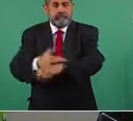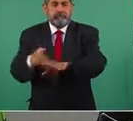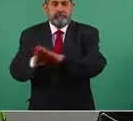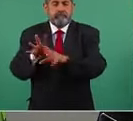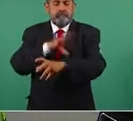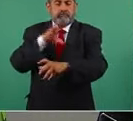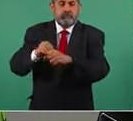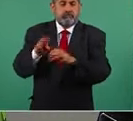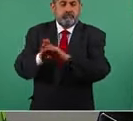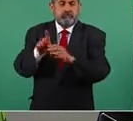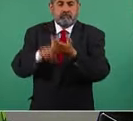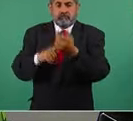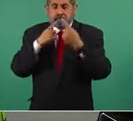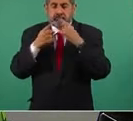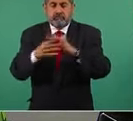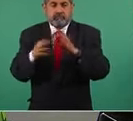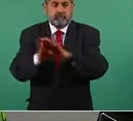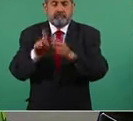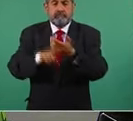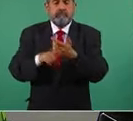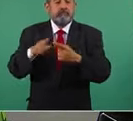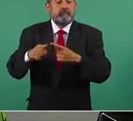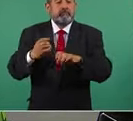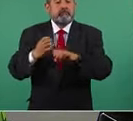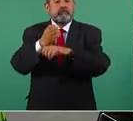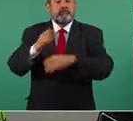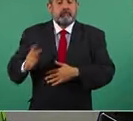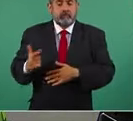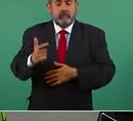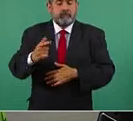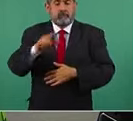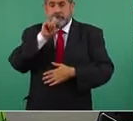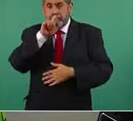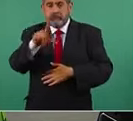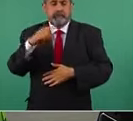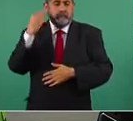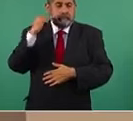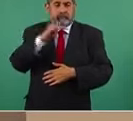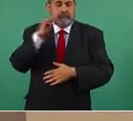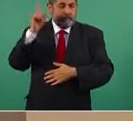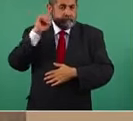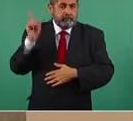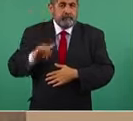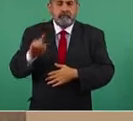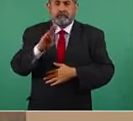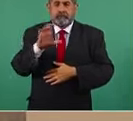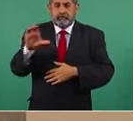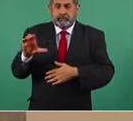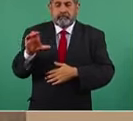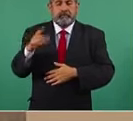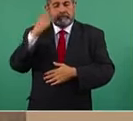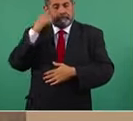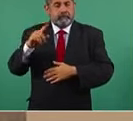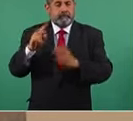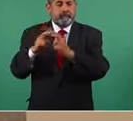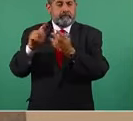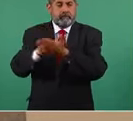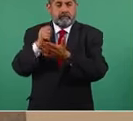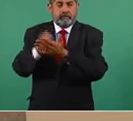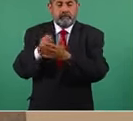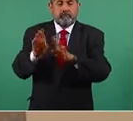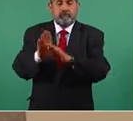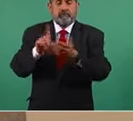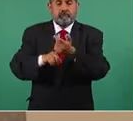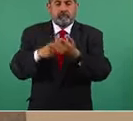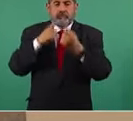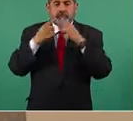allí elementos en el estado de Guanajuato, Jalisco, Michoacán, Zacatecas, Baja California y Tamaulipas. Asimismo,